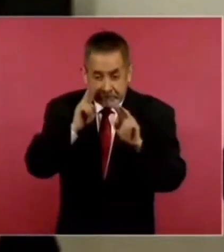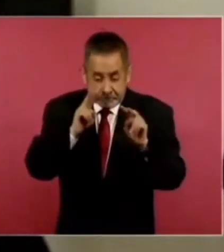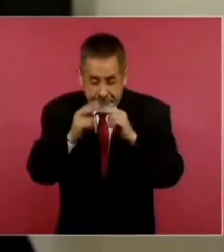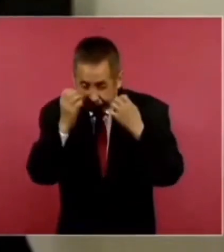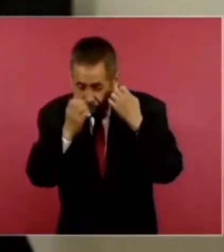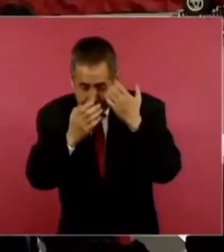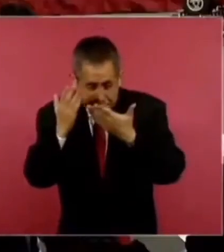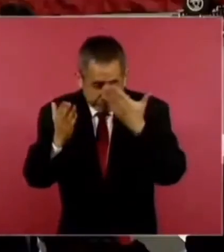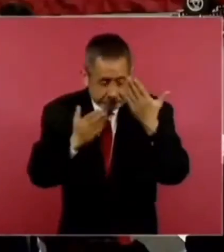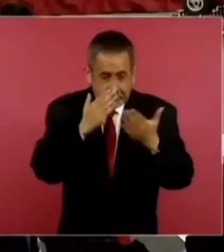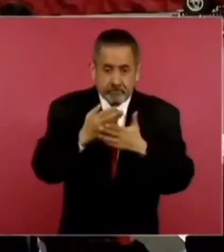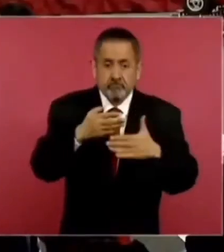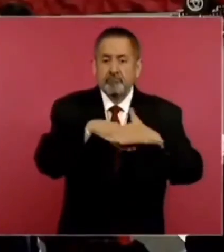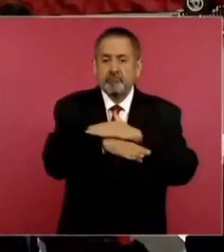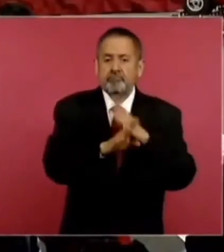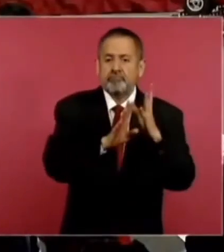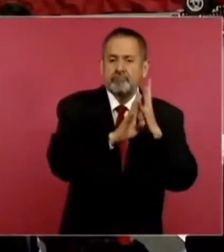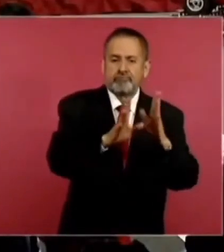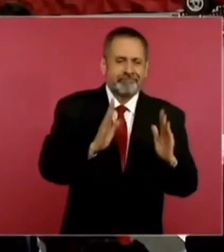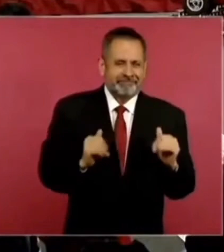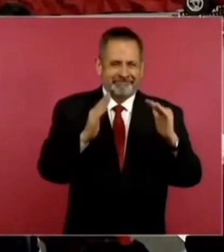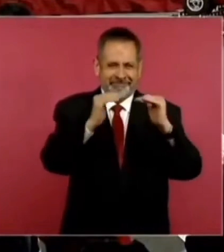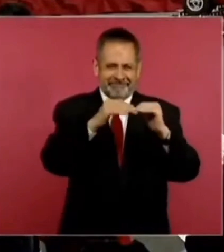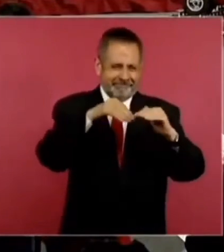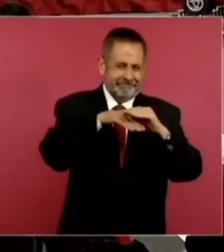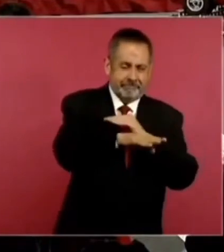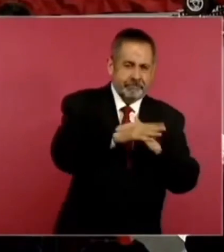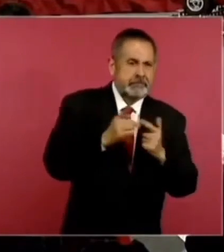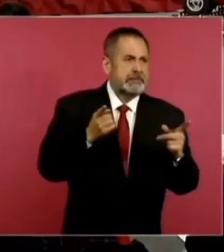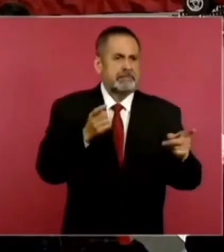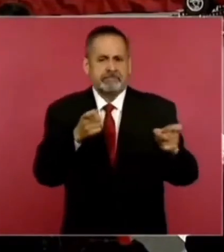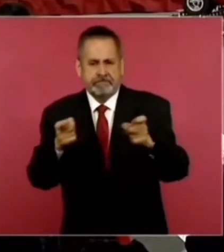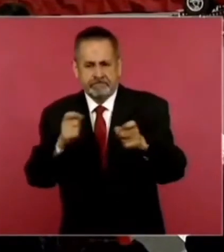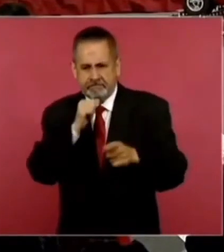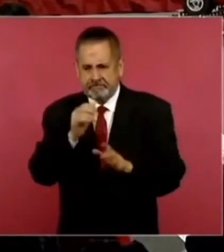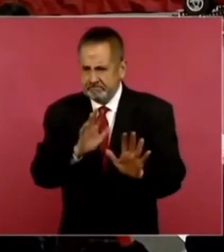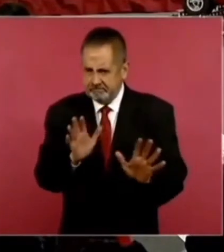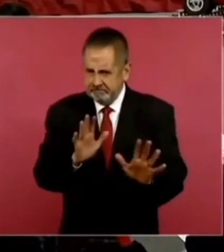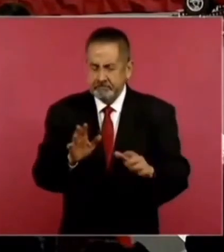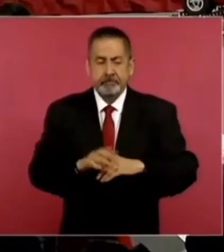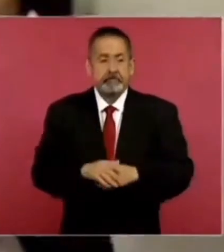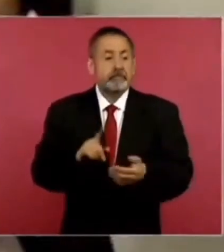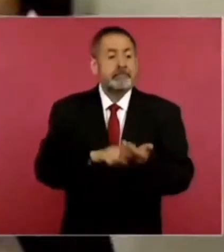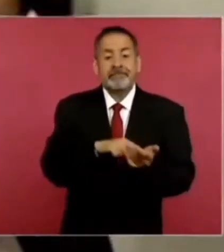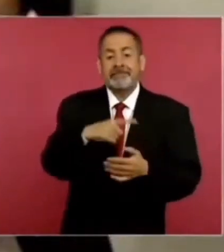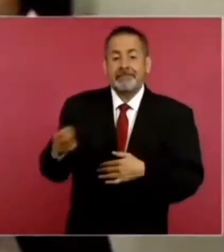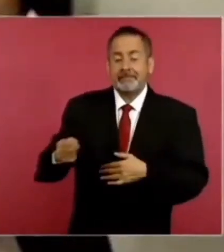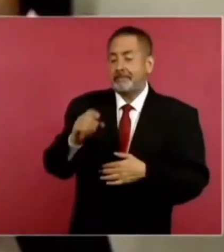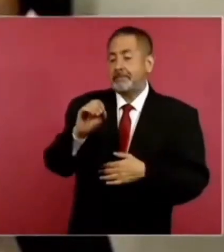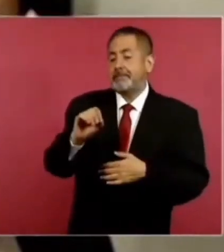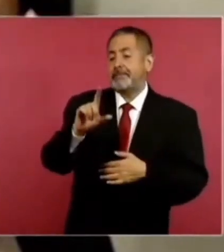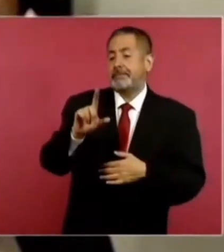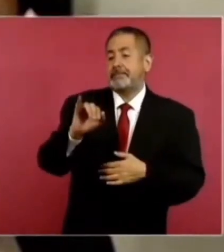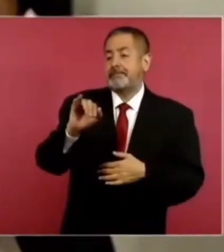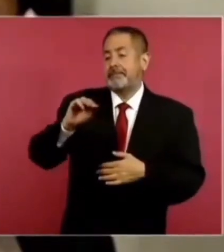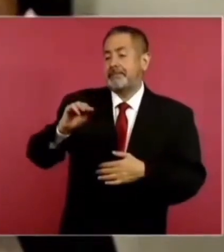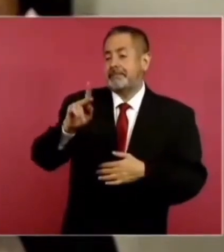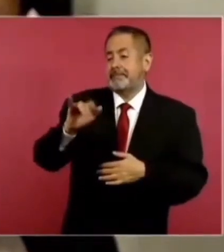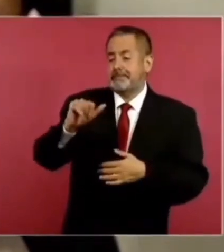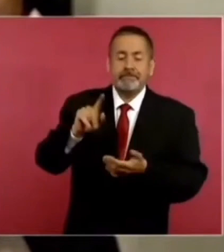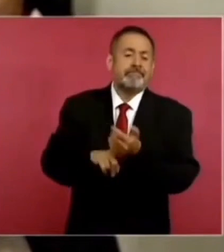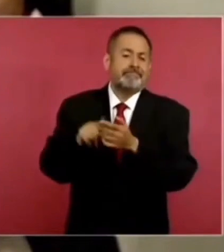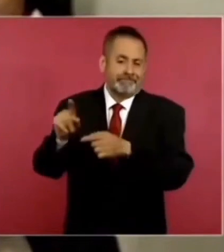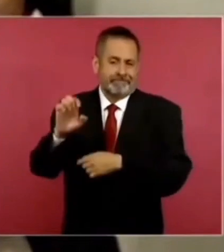la Sedena ingresan por la zona arqueológica y no ingresan disparando. Se habla de que el Batallón Olimpia, que estaba formado por elementos del Estado